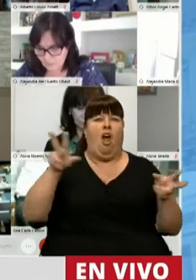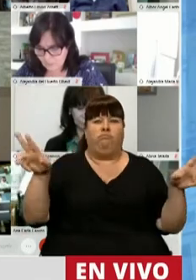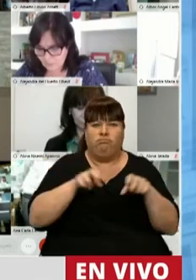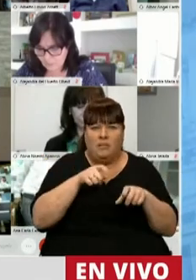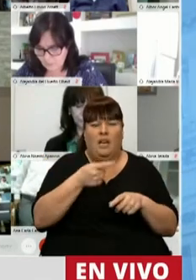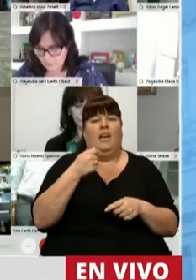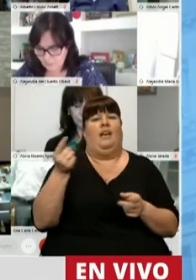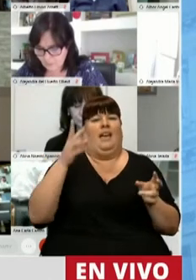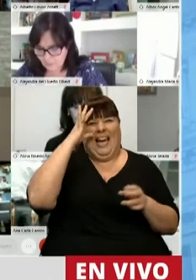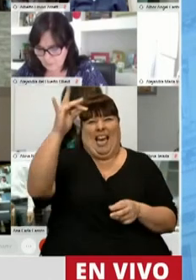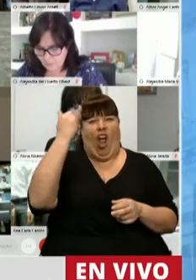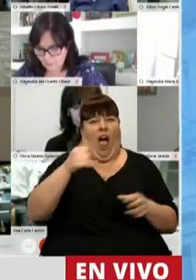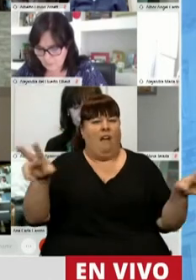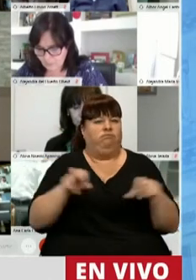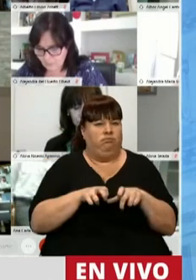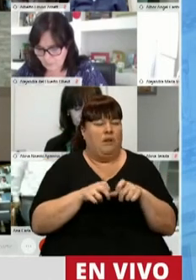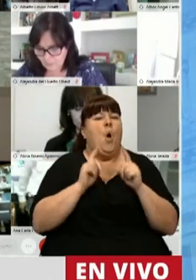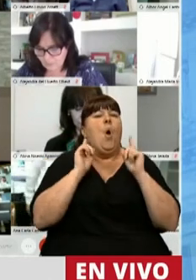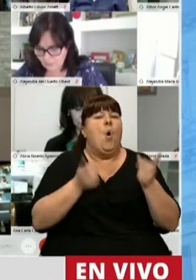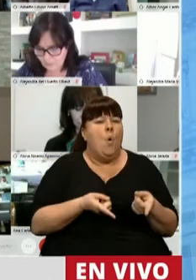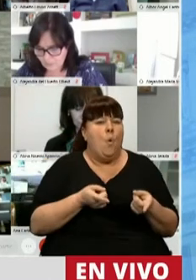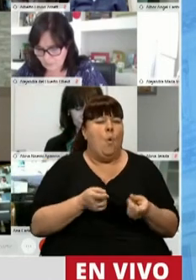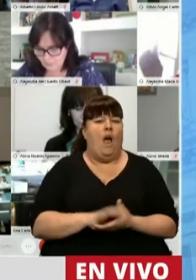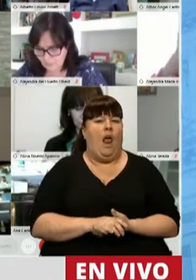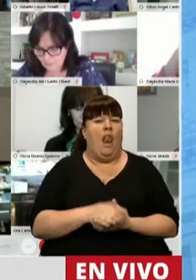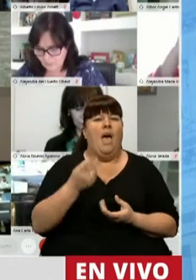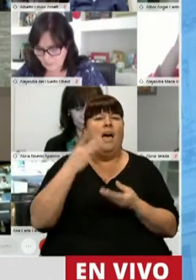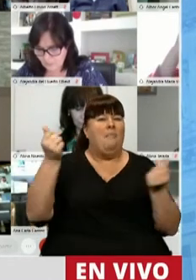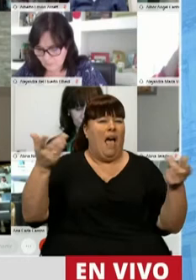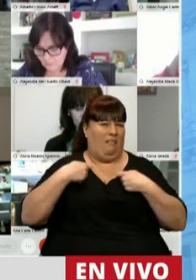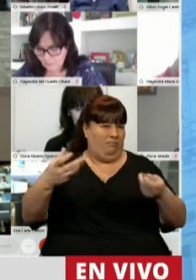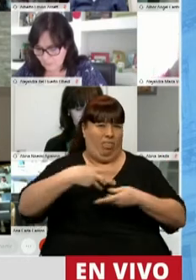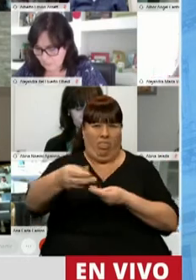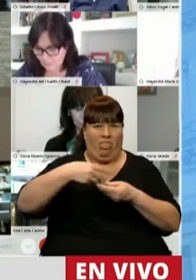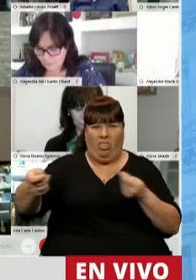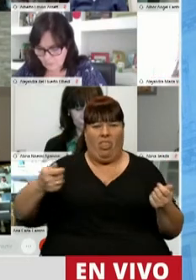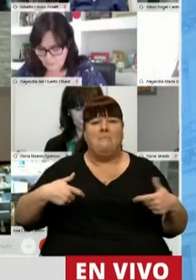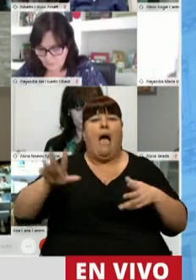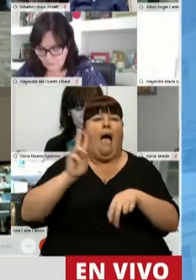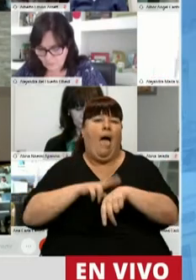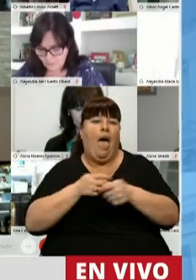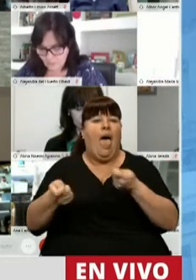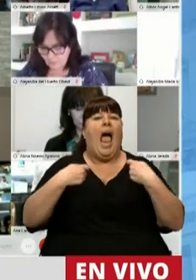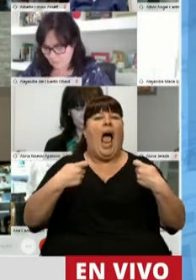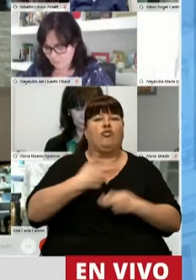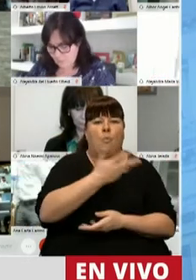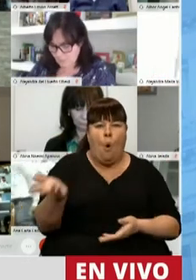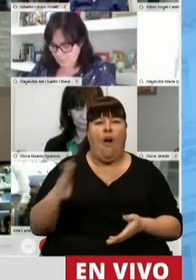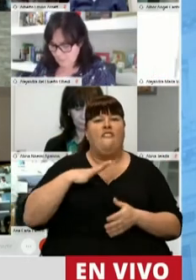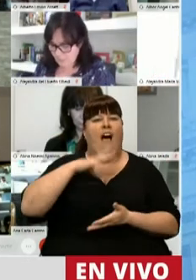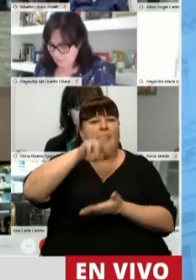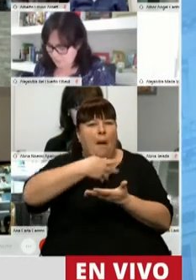y que llevaron a ingresos récord. Sin embargo, la dilapidación de recursos, el aumento clientelar del gasto público, la falta